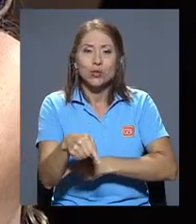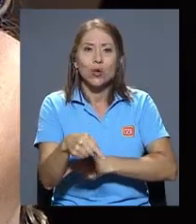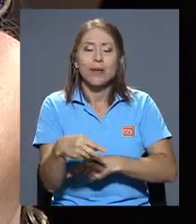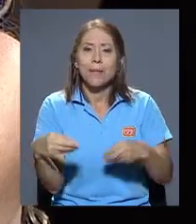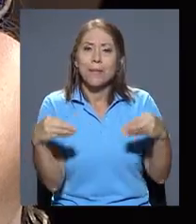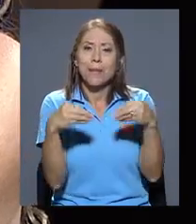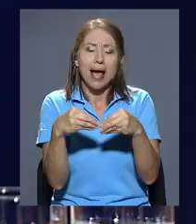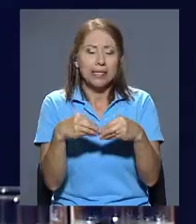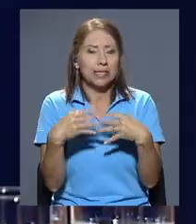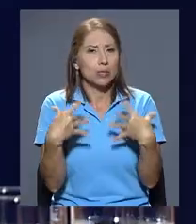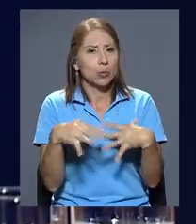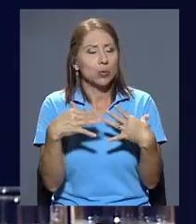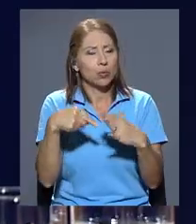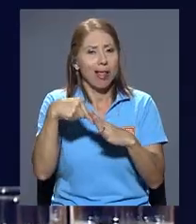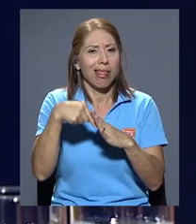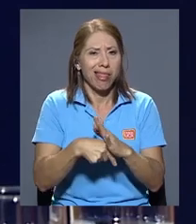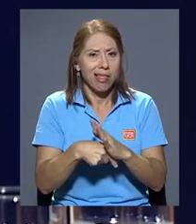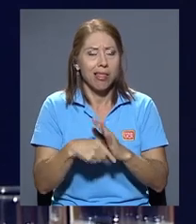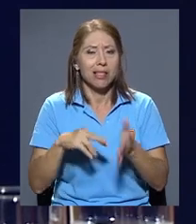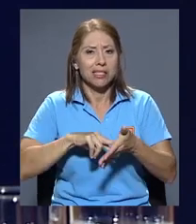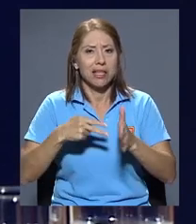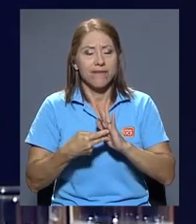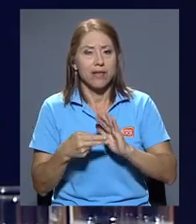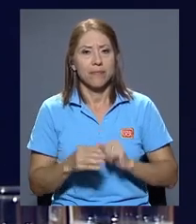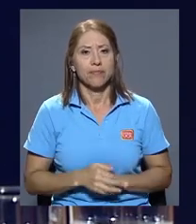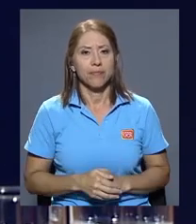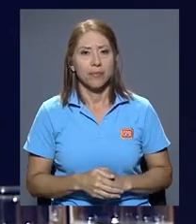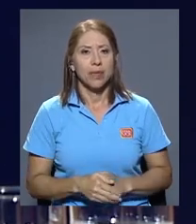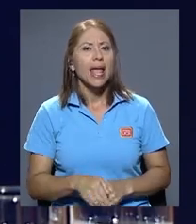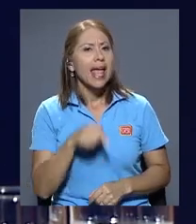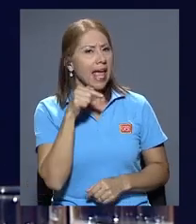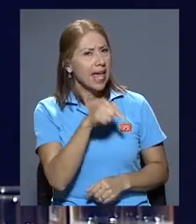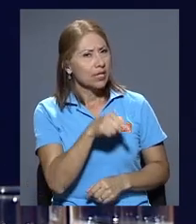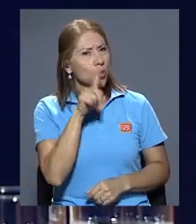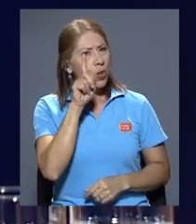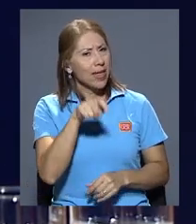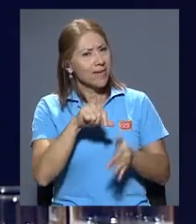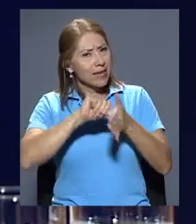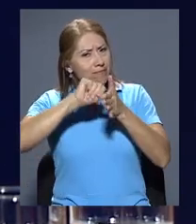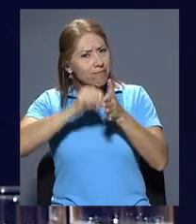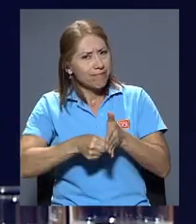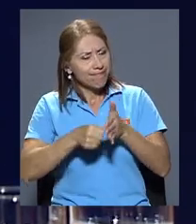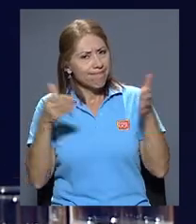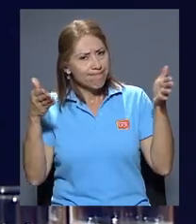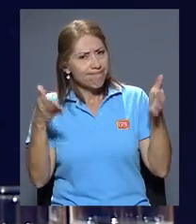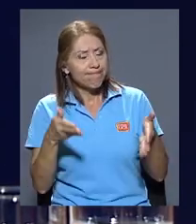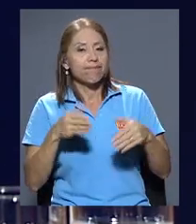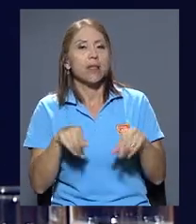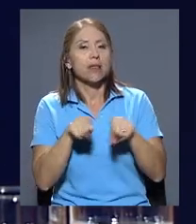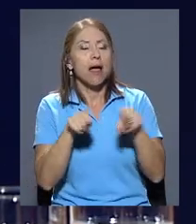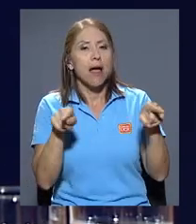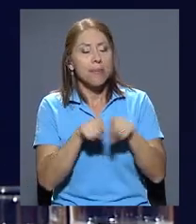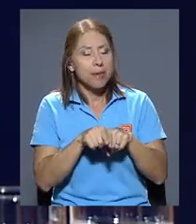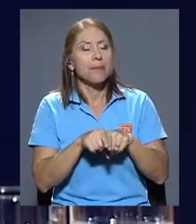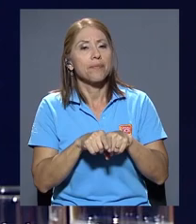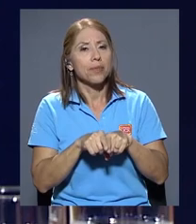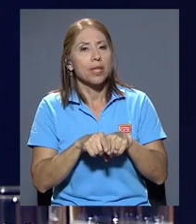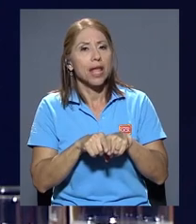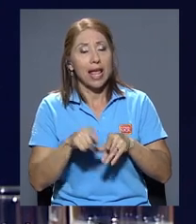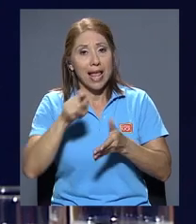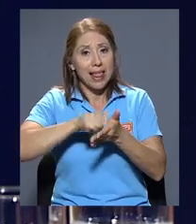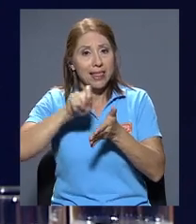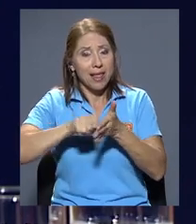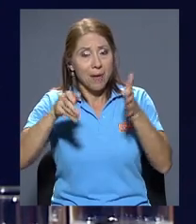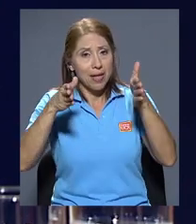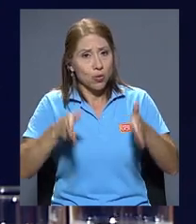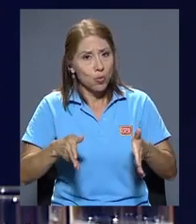Natalia, eso me parece que hay que subrayarlo, porque también hay una gran apertura de parte del dramaturgo de poder